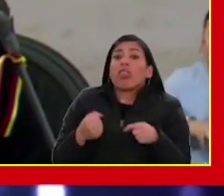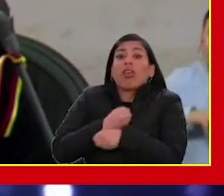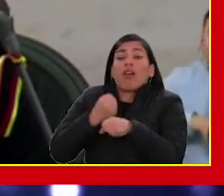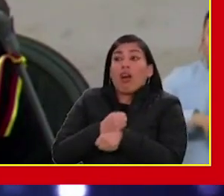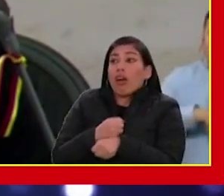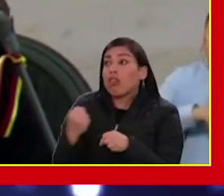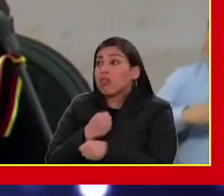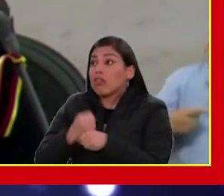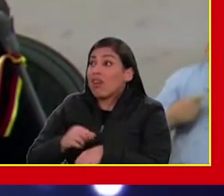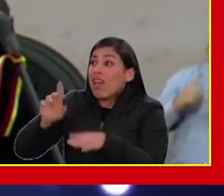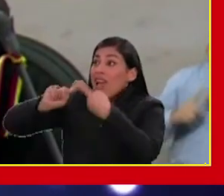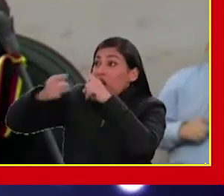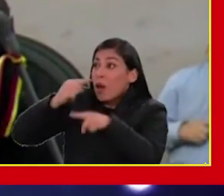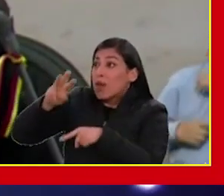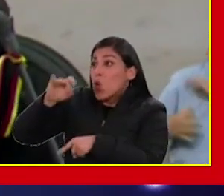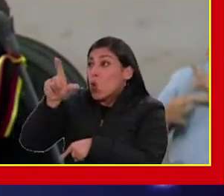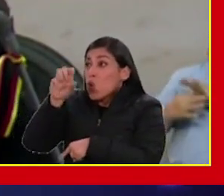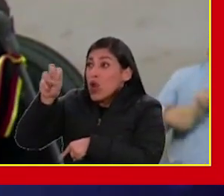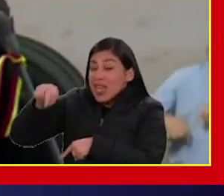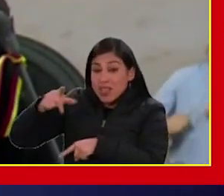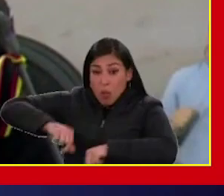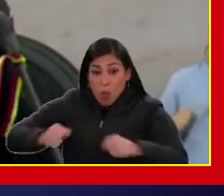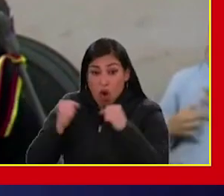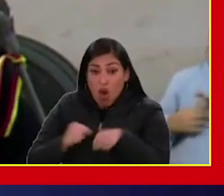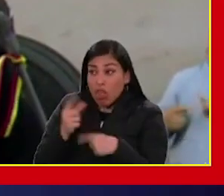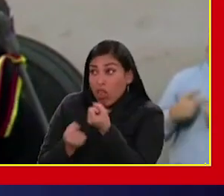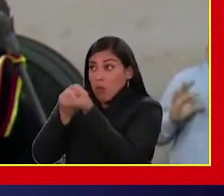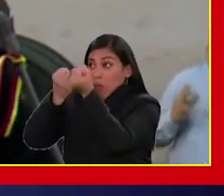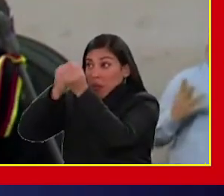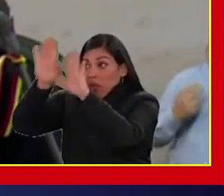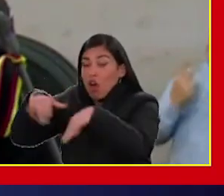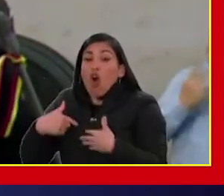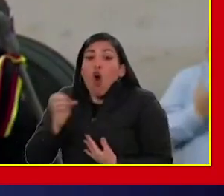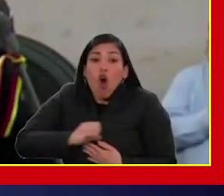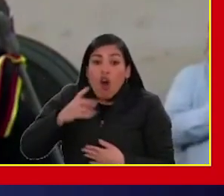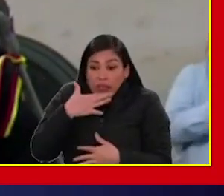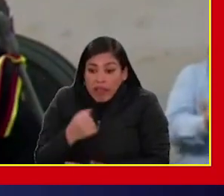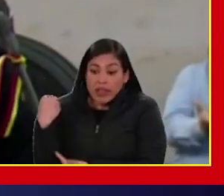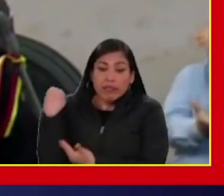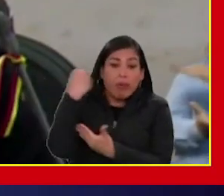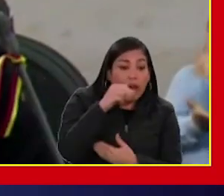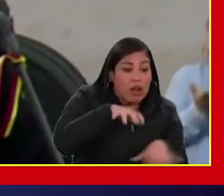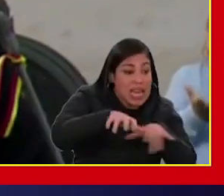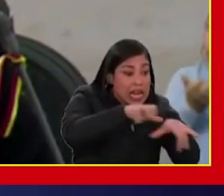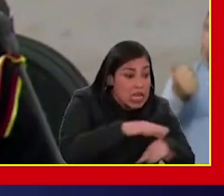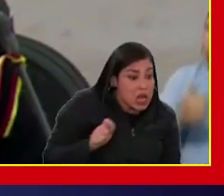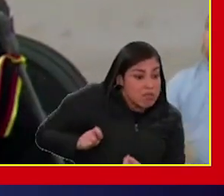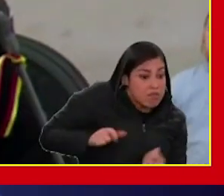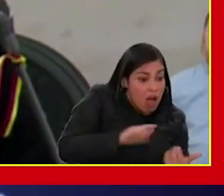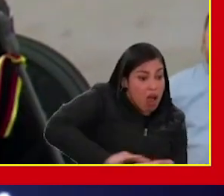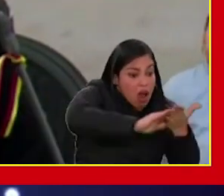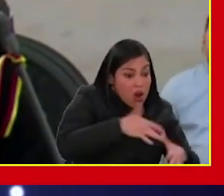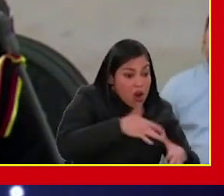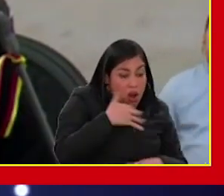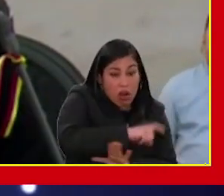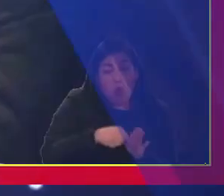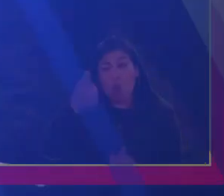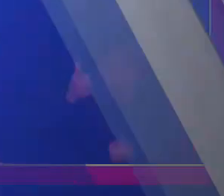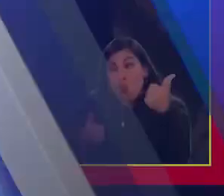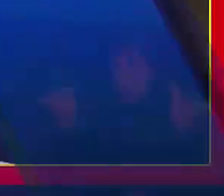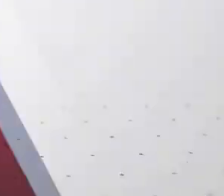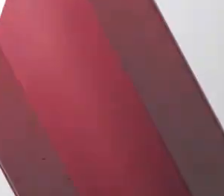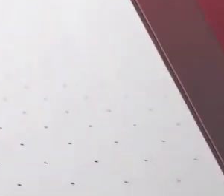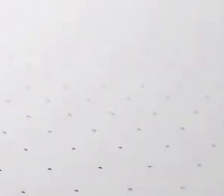deseamos que la igualdad sea la ruta para que los colombianos podamos vivir en paz para global 80 Bárbara